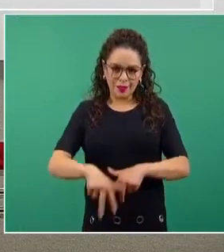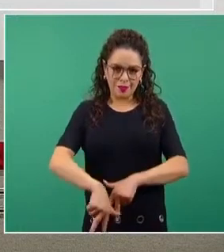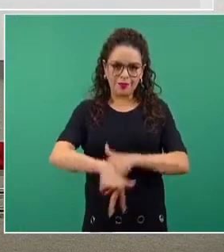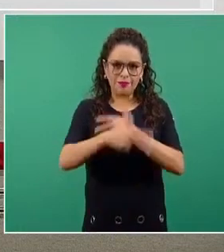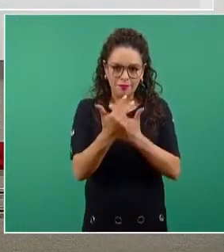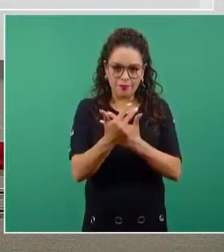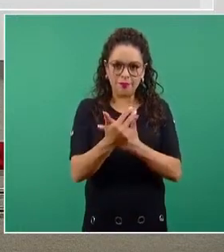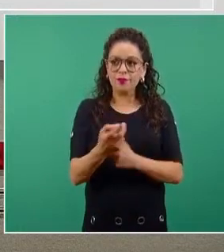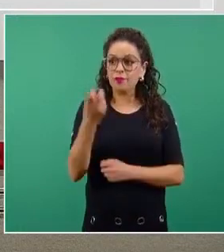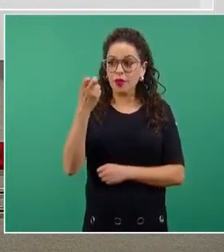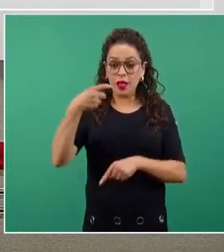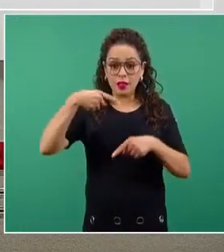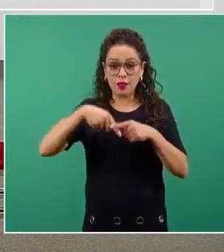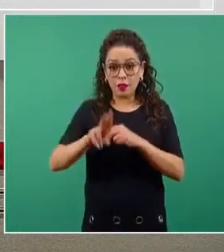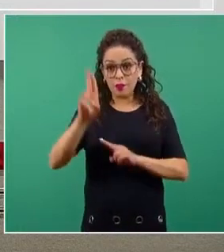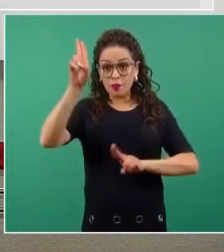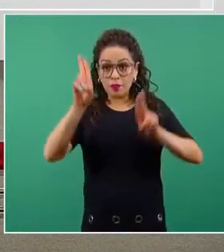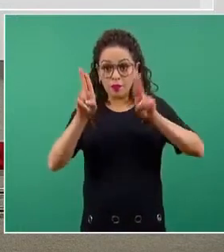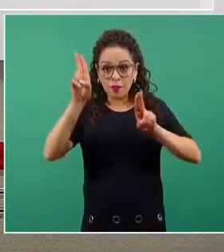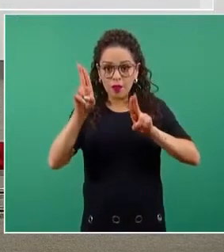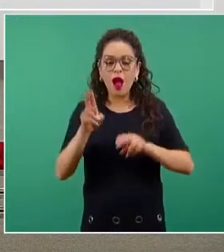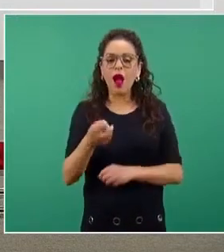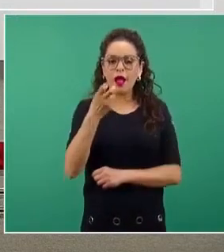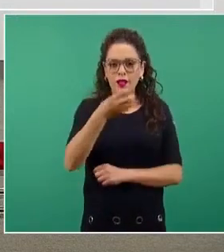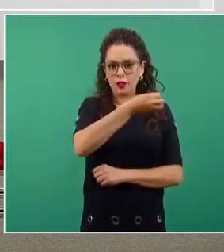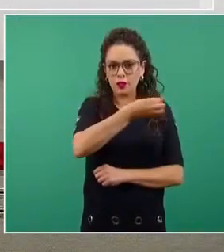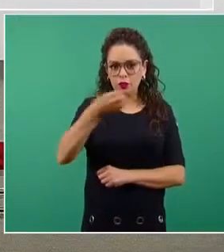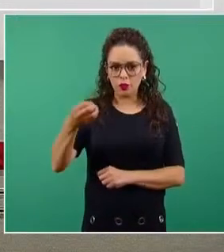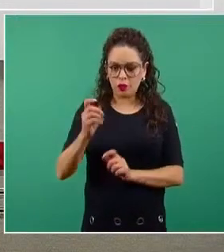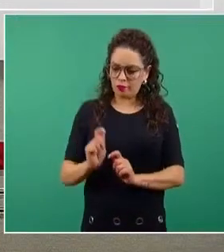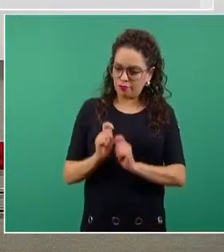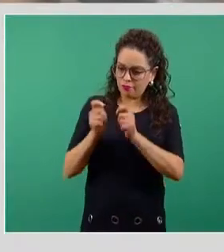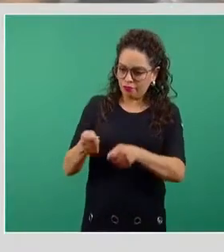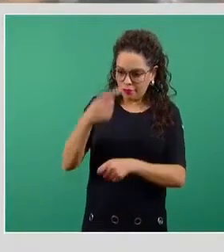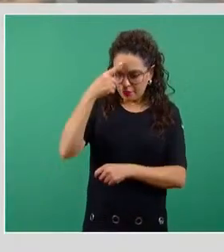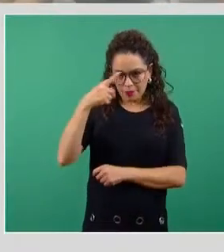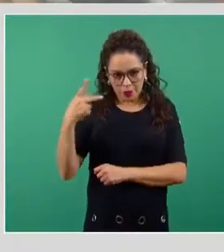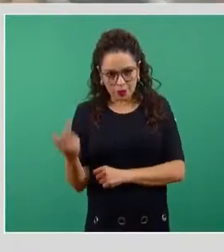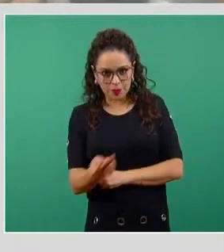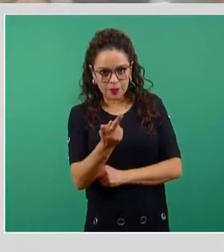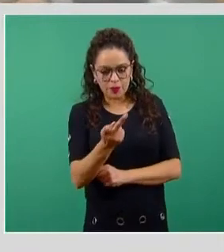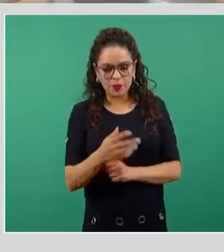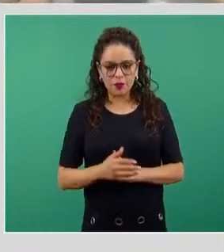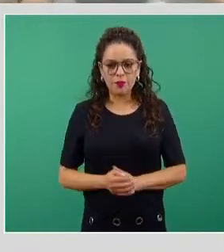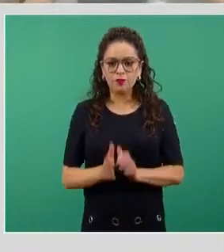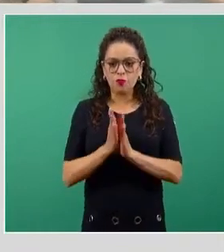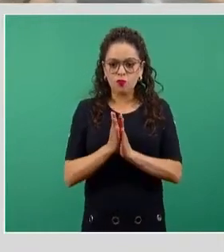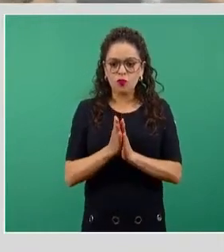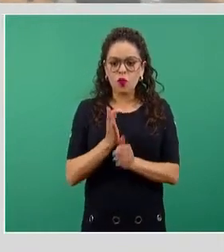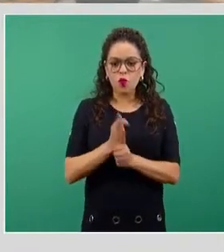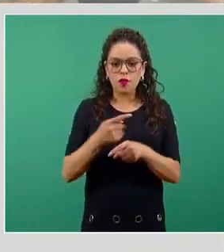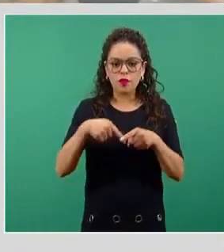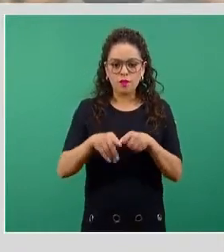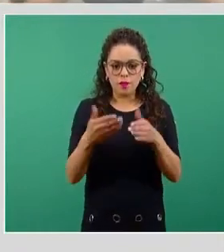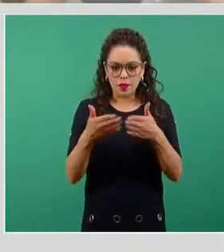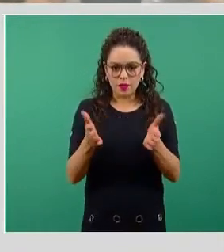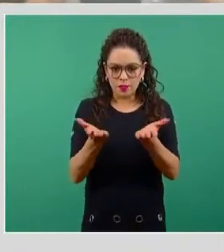personas que empiecen a levantar la mano para darles el uso de la voz. Por favor, adelante.